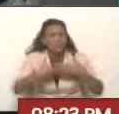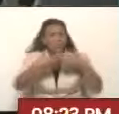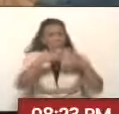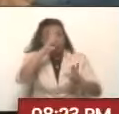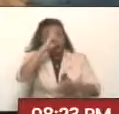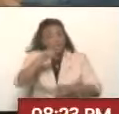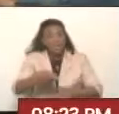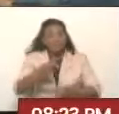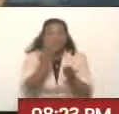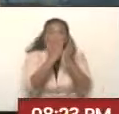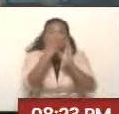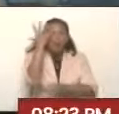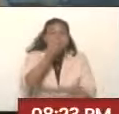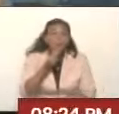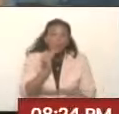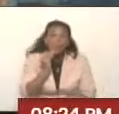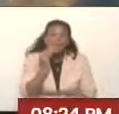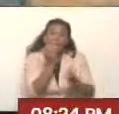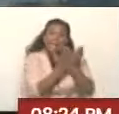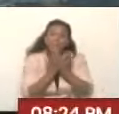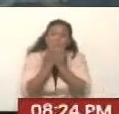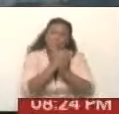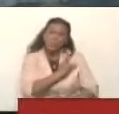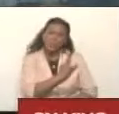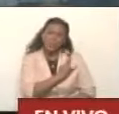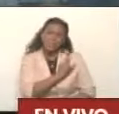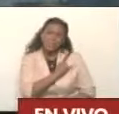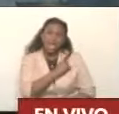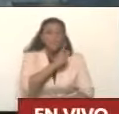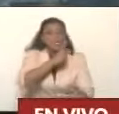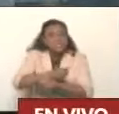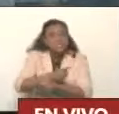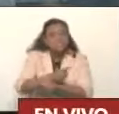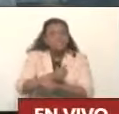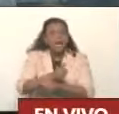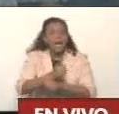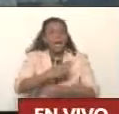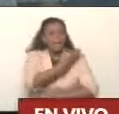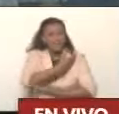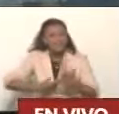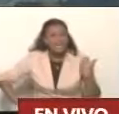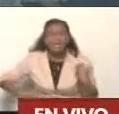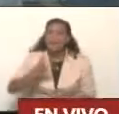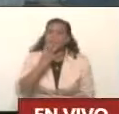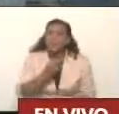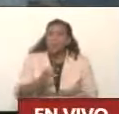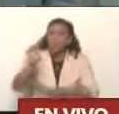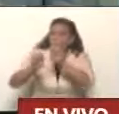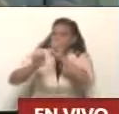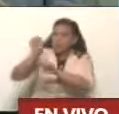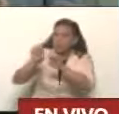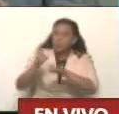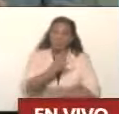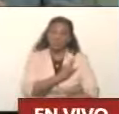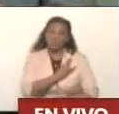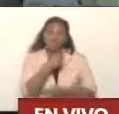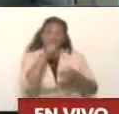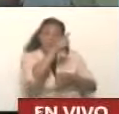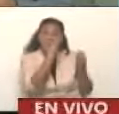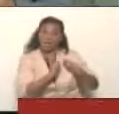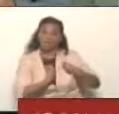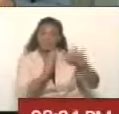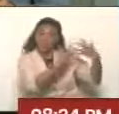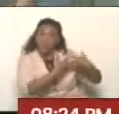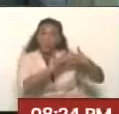respeto absoluto a la juventud de los Estados Unidos. Y le exigimos a Netanyahu que no califique a la juventud universitaria de Estados Unidos